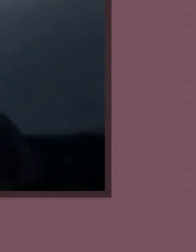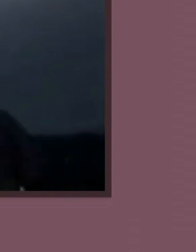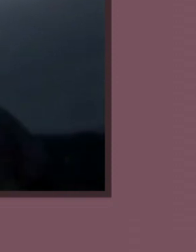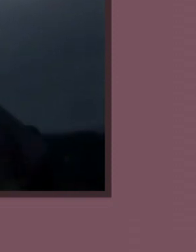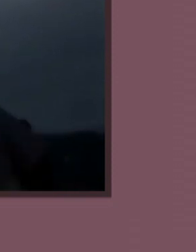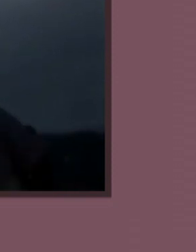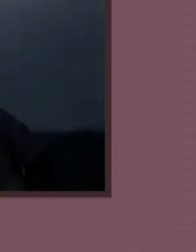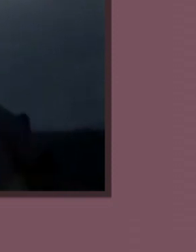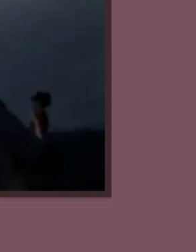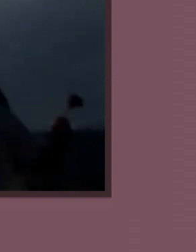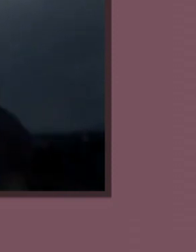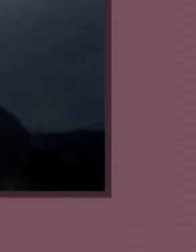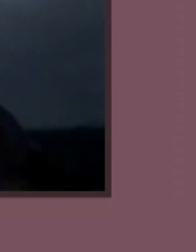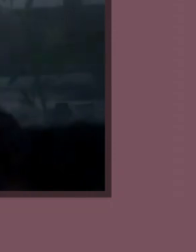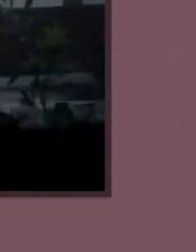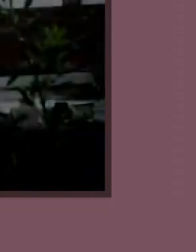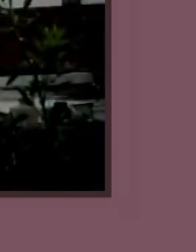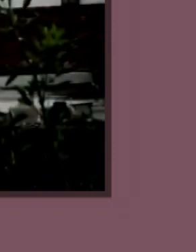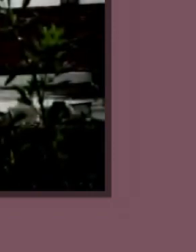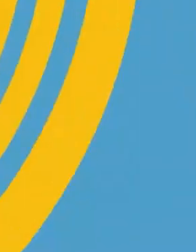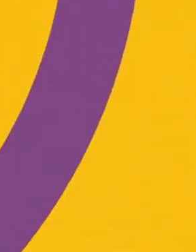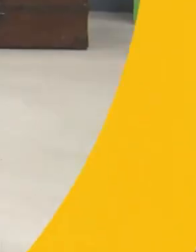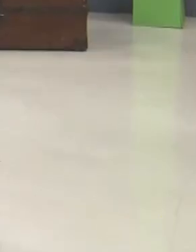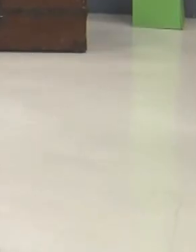Peña de Bernal.